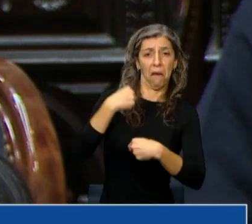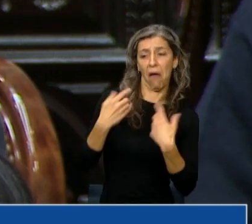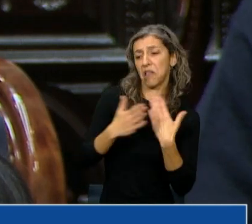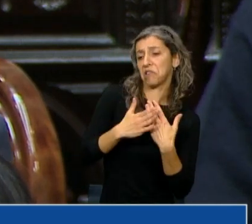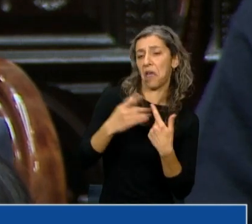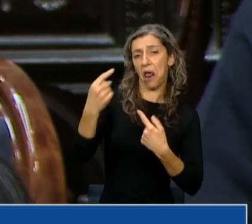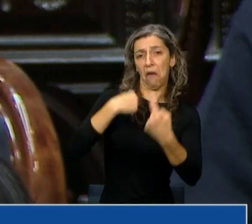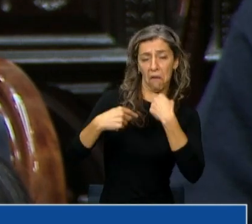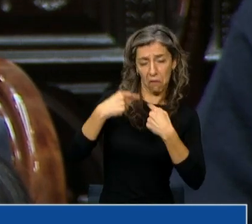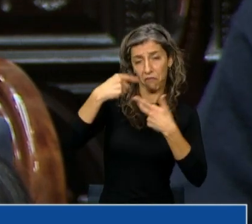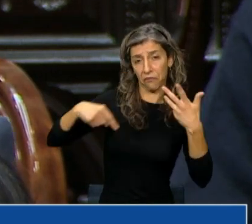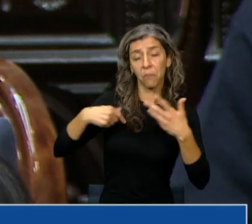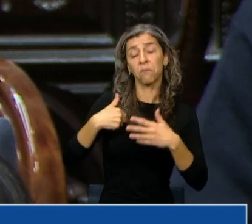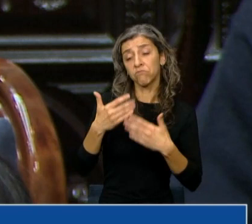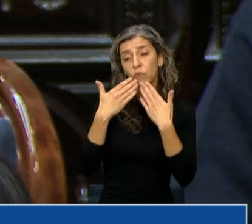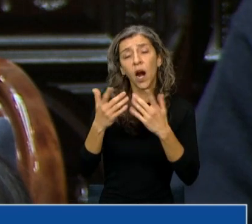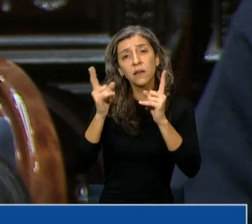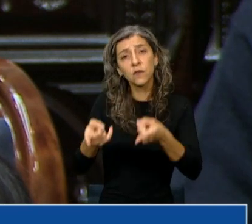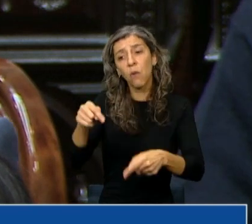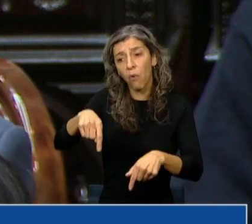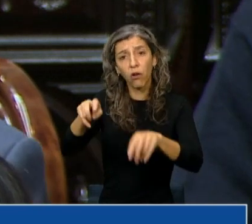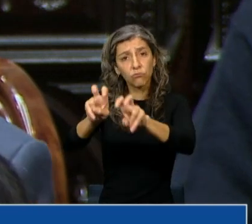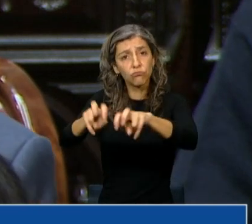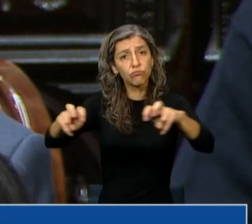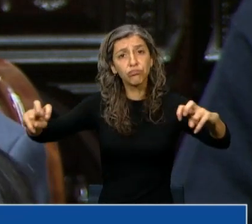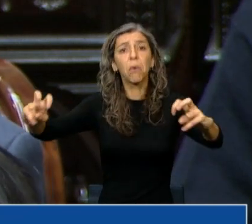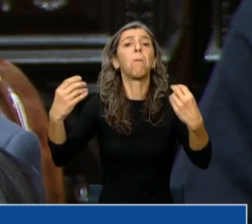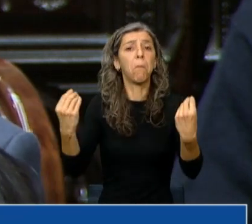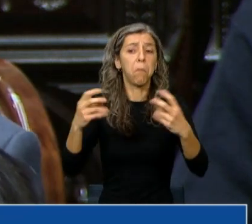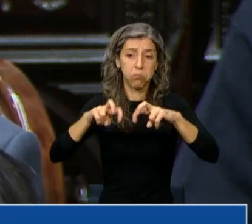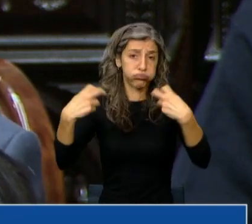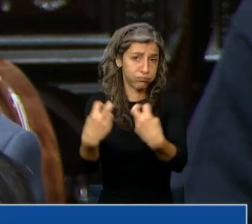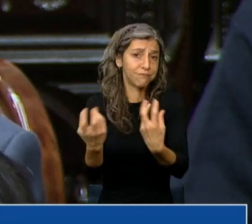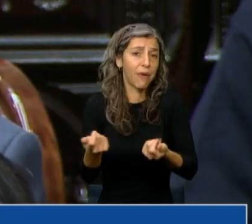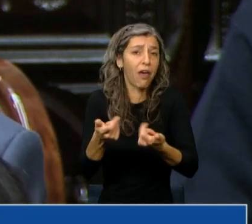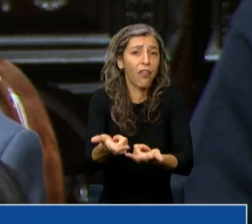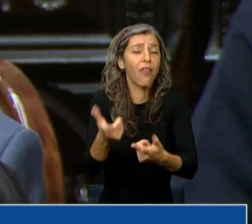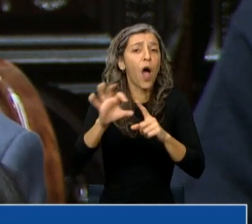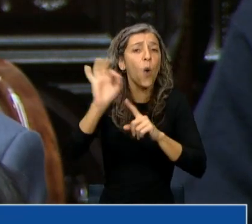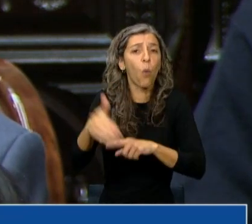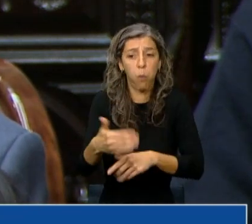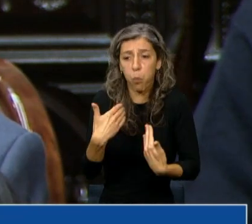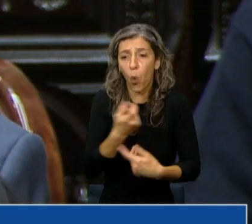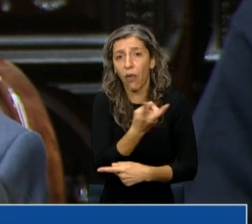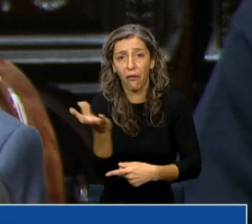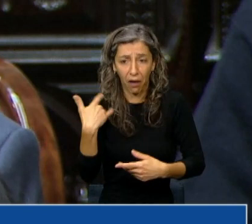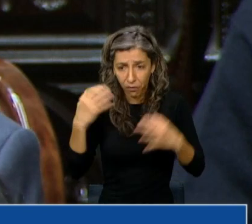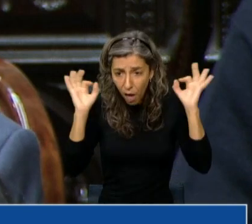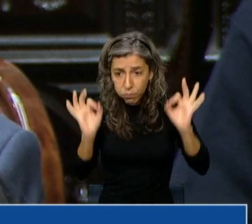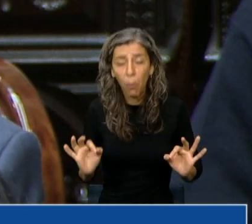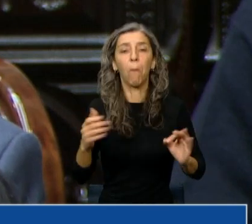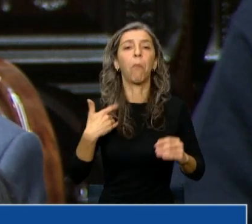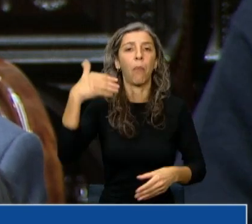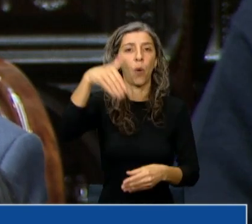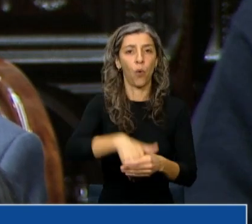a todos los que decidieron sentarse para dar quórum, porque aquí, como dijo el presidente de mi bloque, hoy se vota dos veces. Se